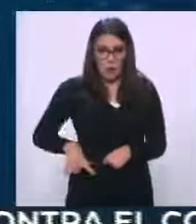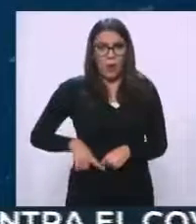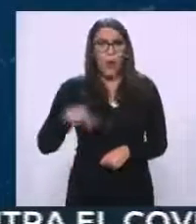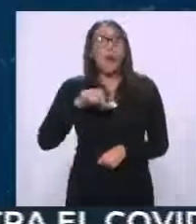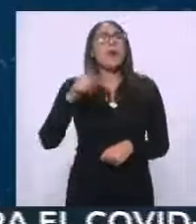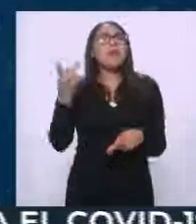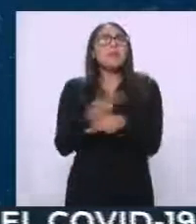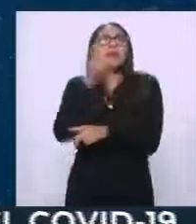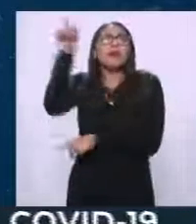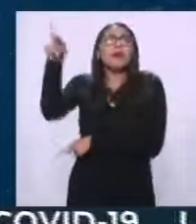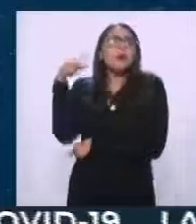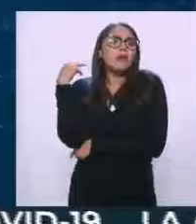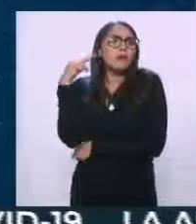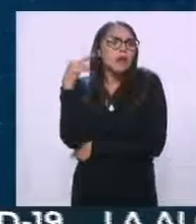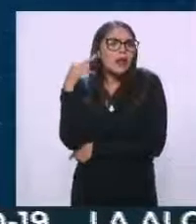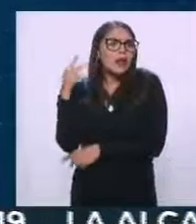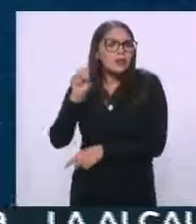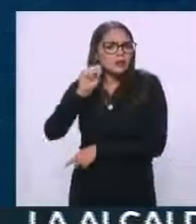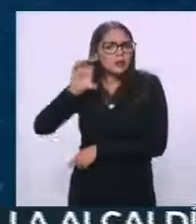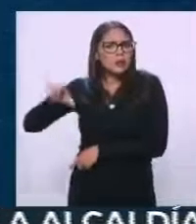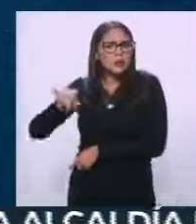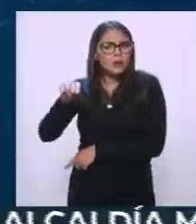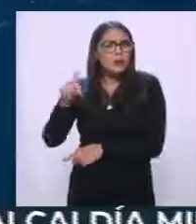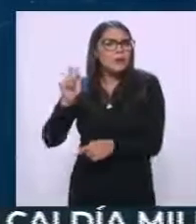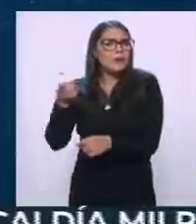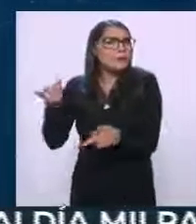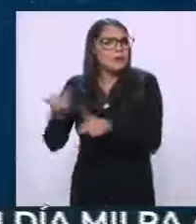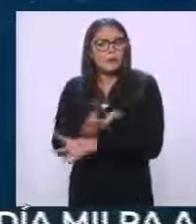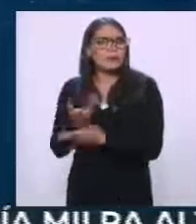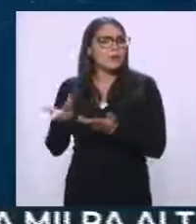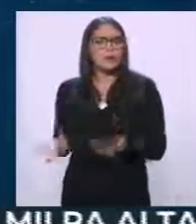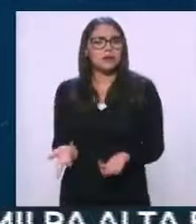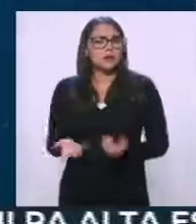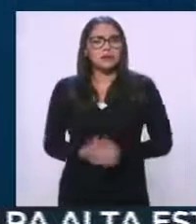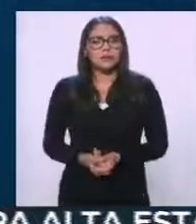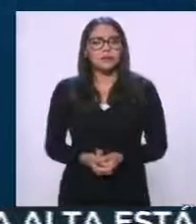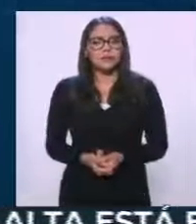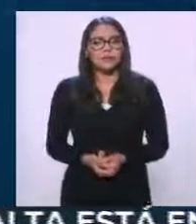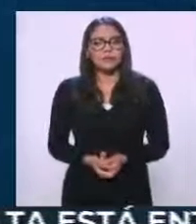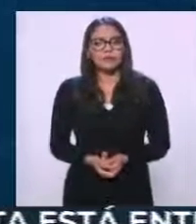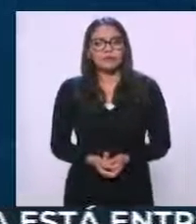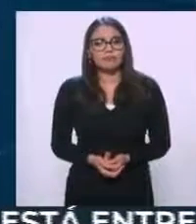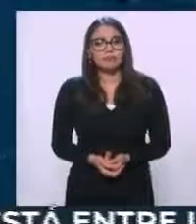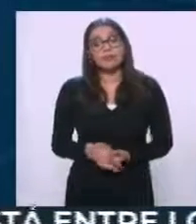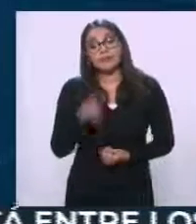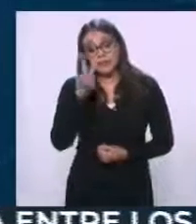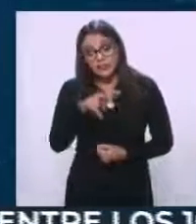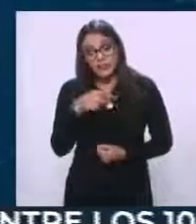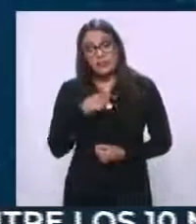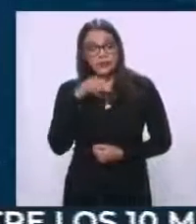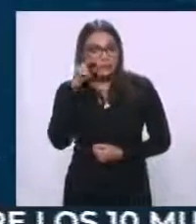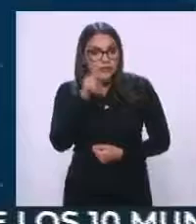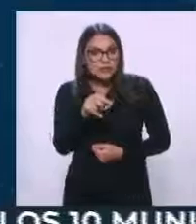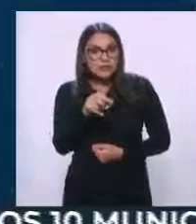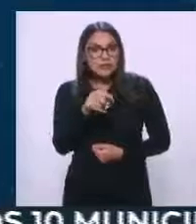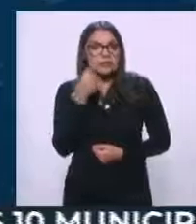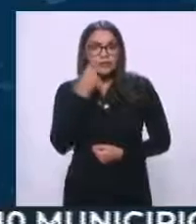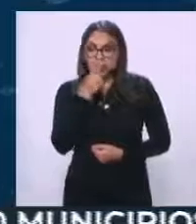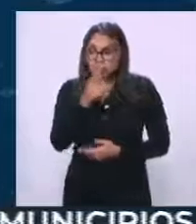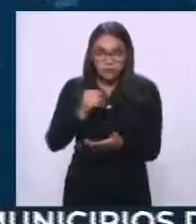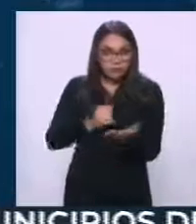el fallo allá en la Suprema Corte? Bueno, decir que, por supuesto, considero que es lamentable la decisión